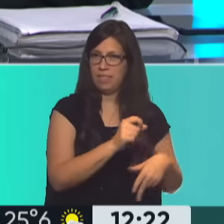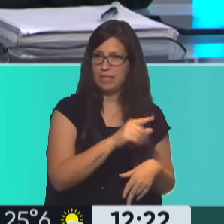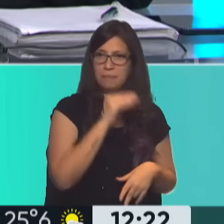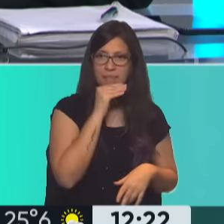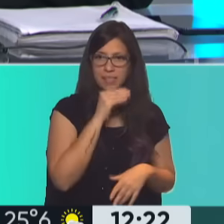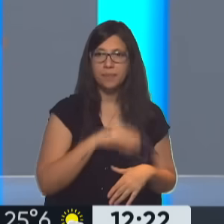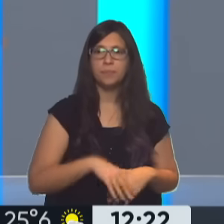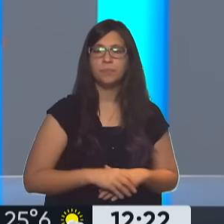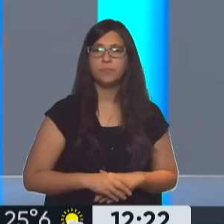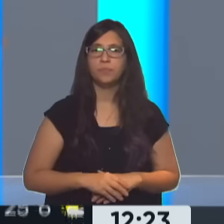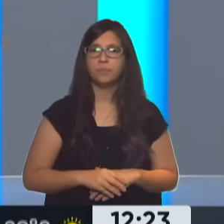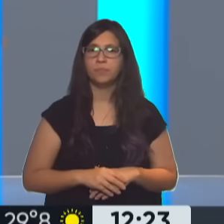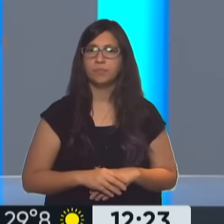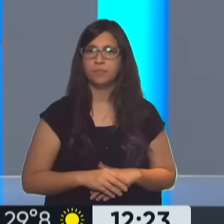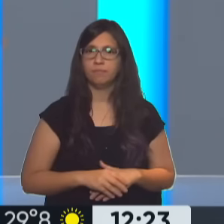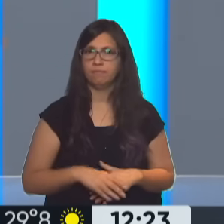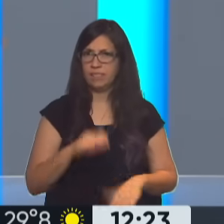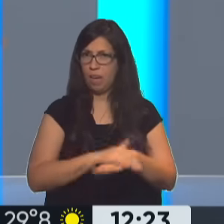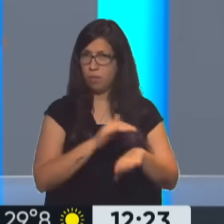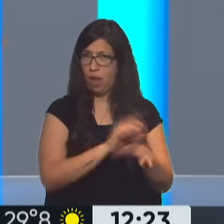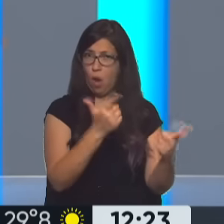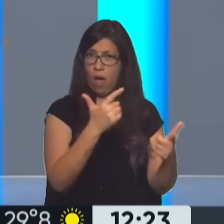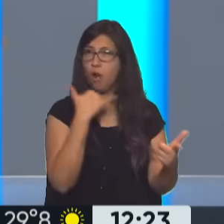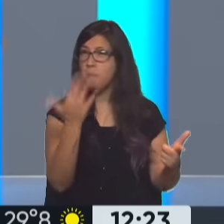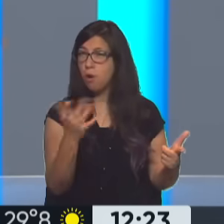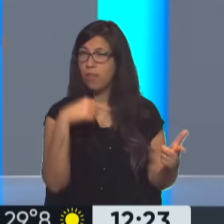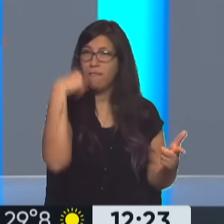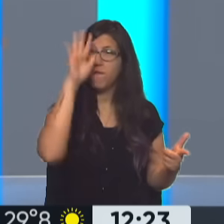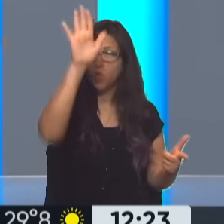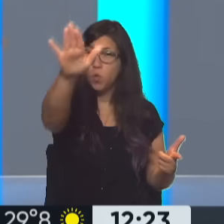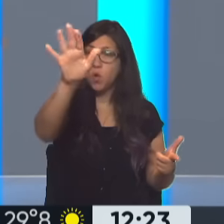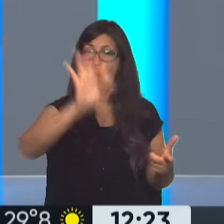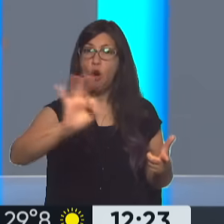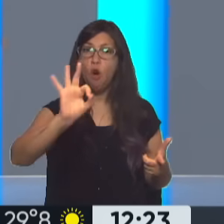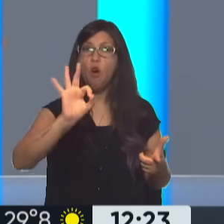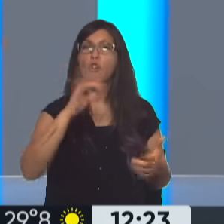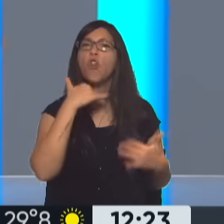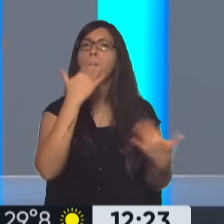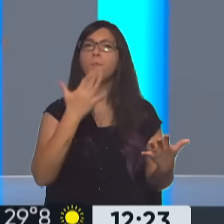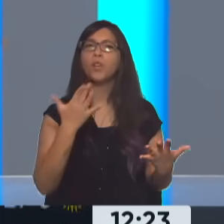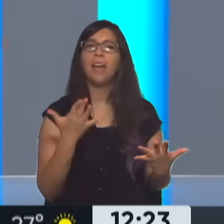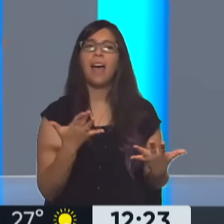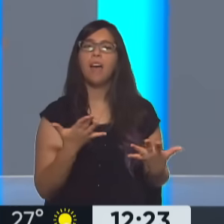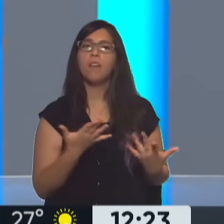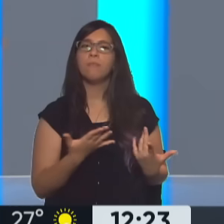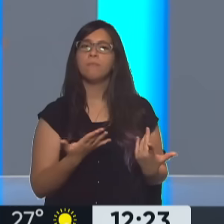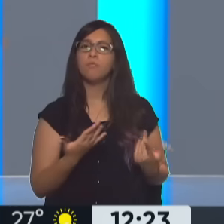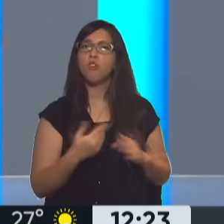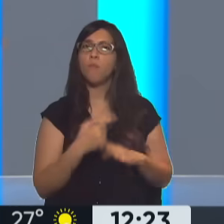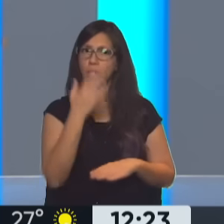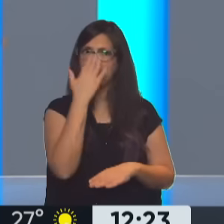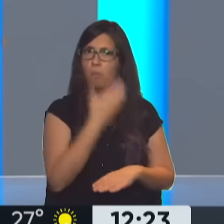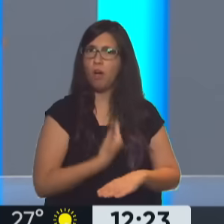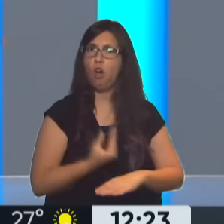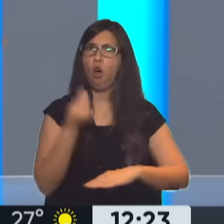Sergio maa eh Son irresponsables no les importa el mañana o no les importan Los costos de llegar ese mañana con ellos con la posibilidad de